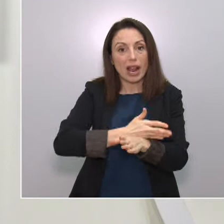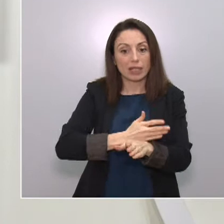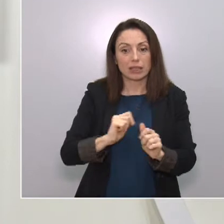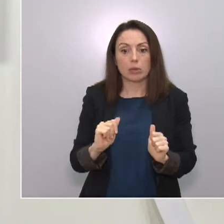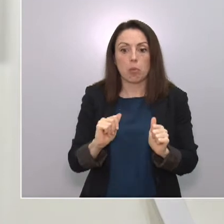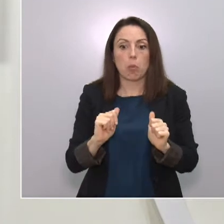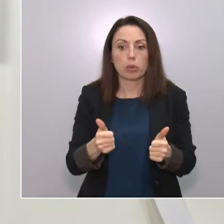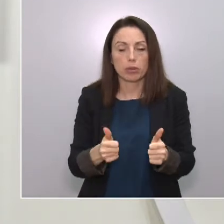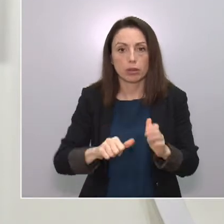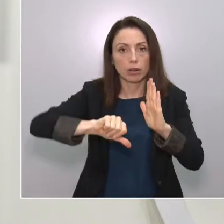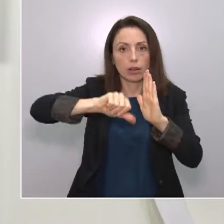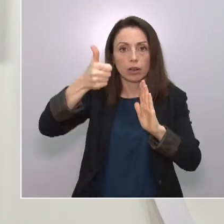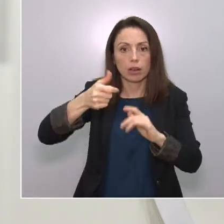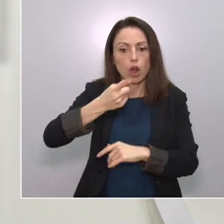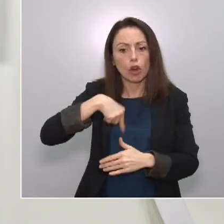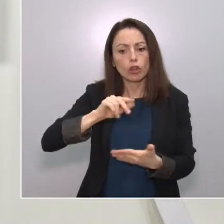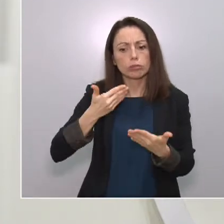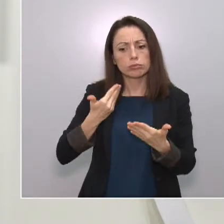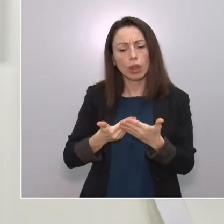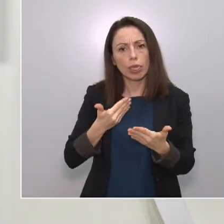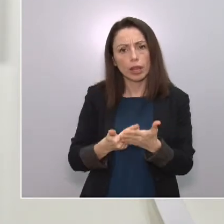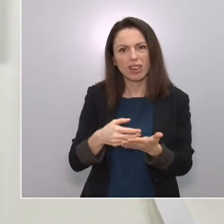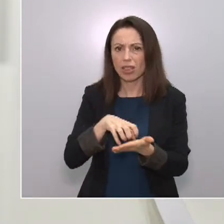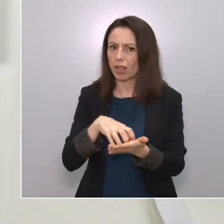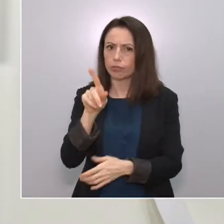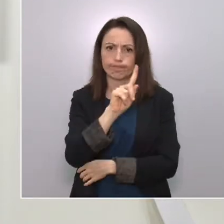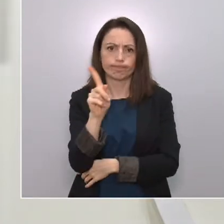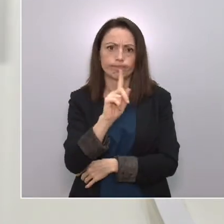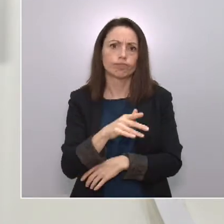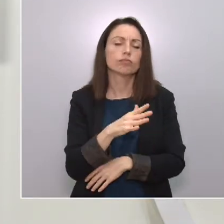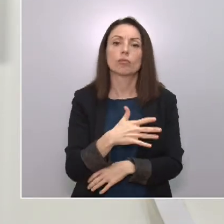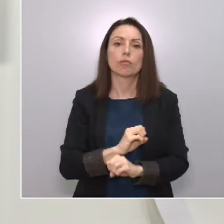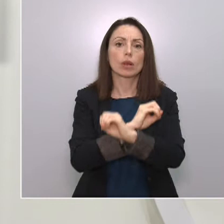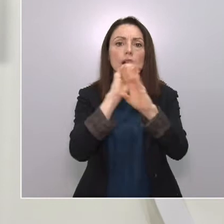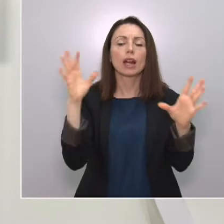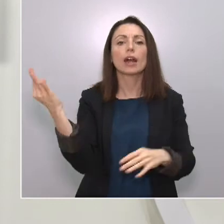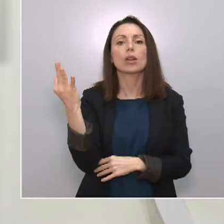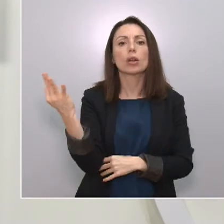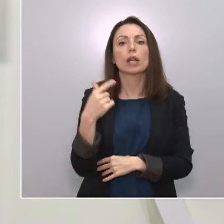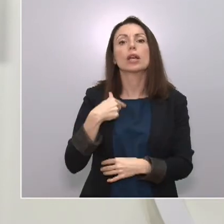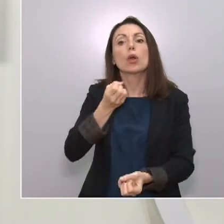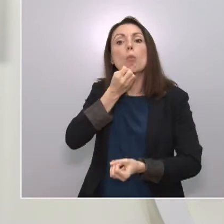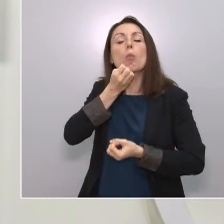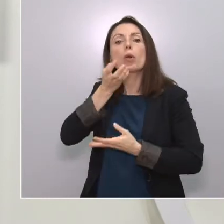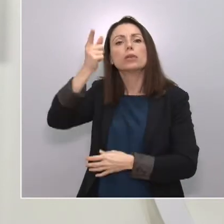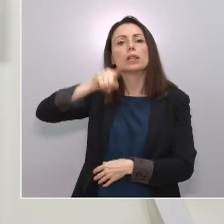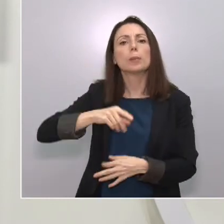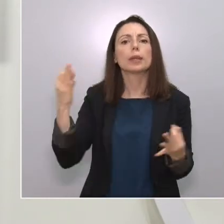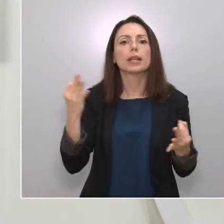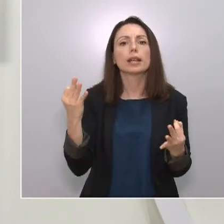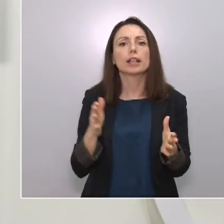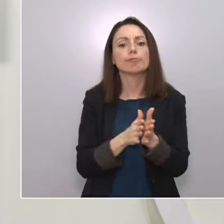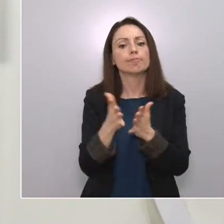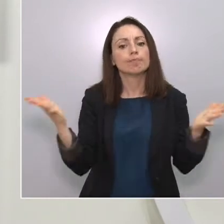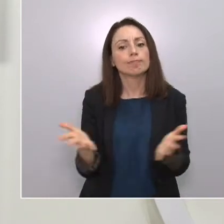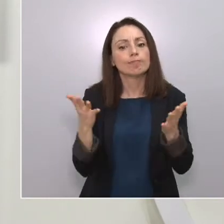vigor. Necesitamos certezas, no dudas. Y, por supuesto, y así se lo he transmitido, que se agilice